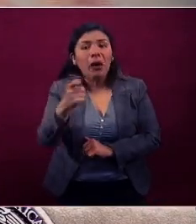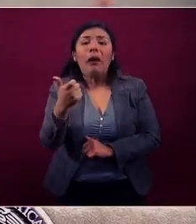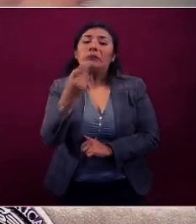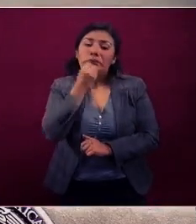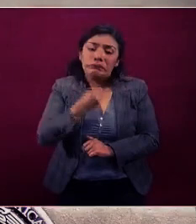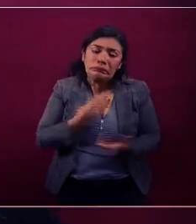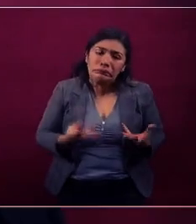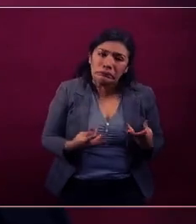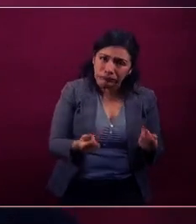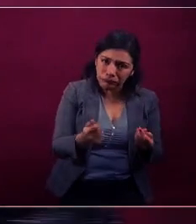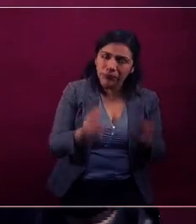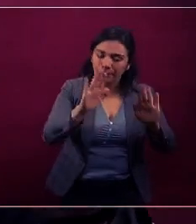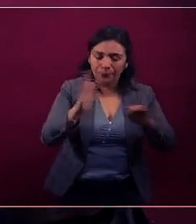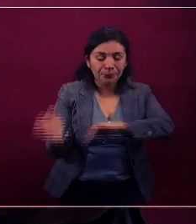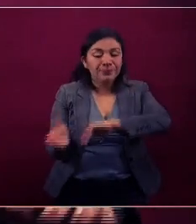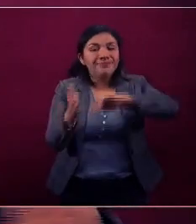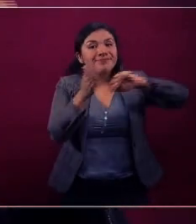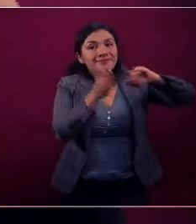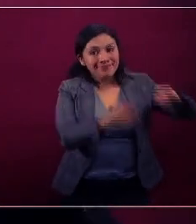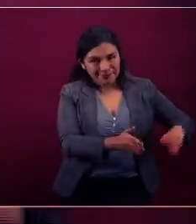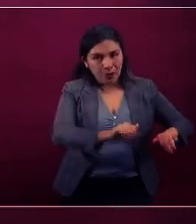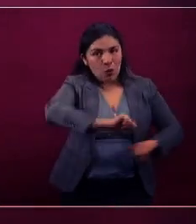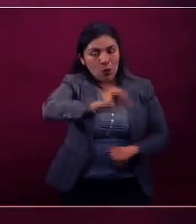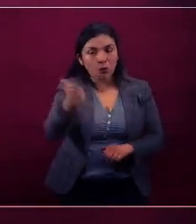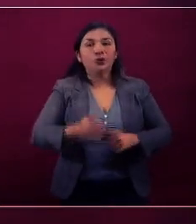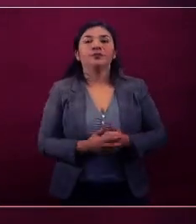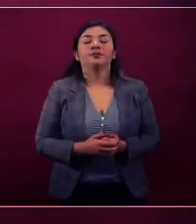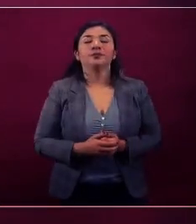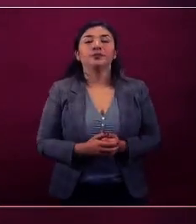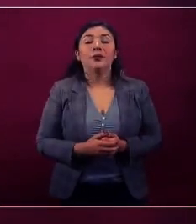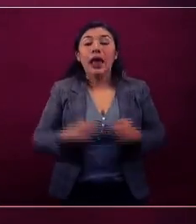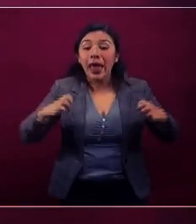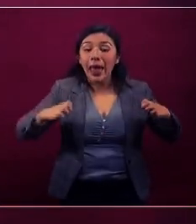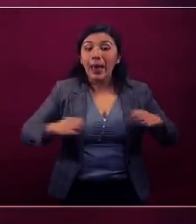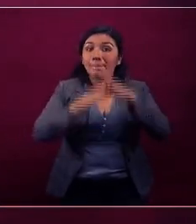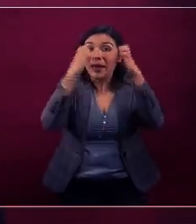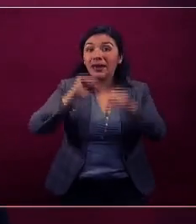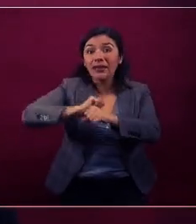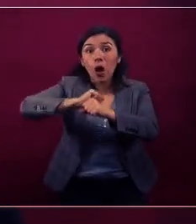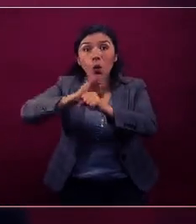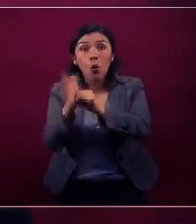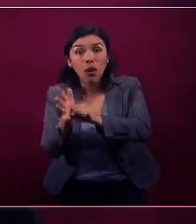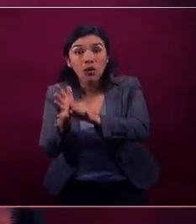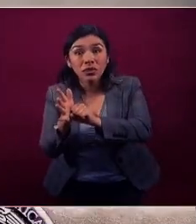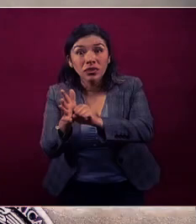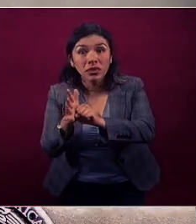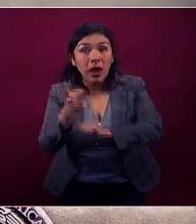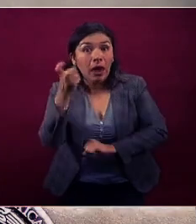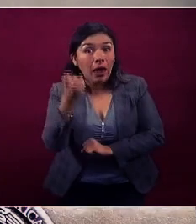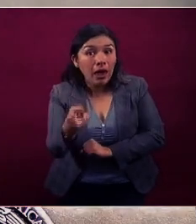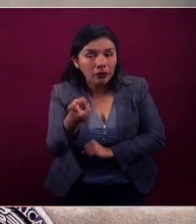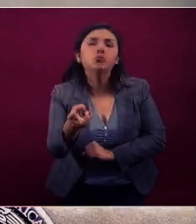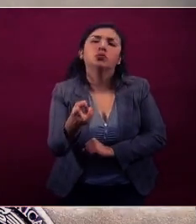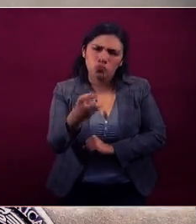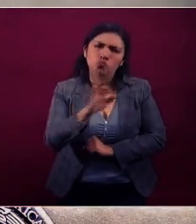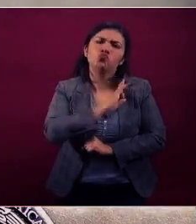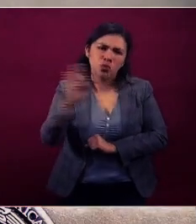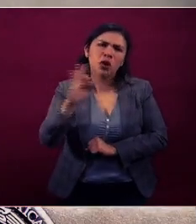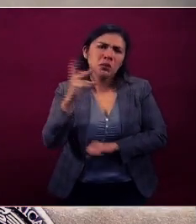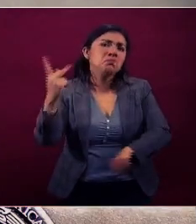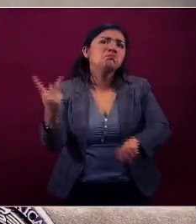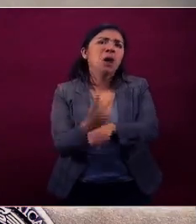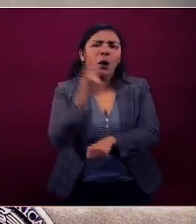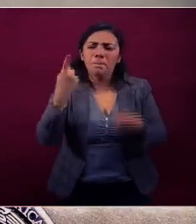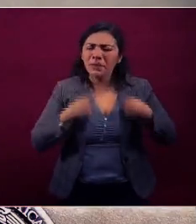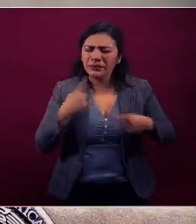gasto. Ahora, punto y aparte, la urgencia COVID. La urgencia COVID puede ocurrir en una persona que tiene